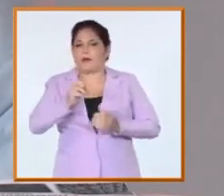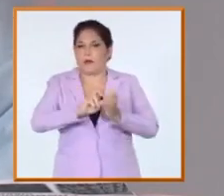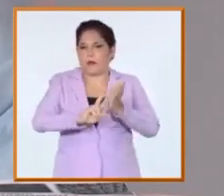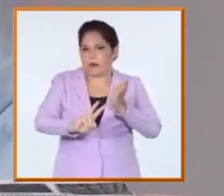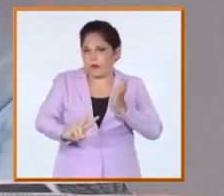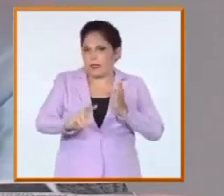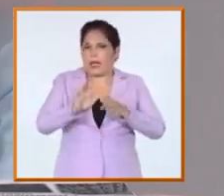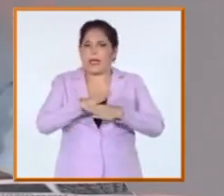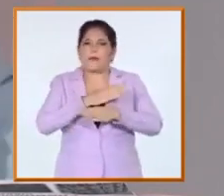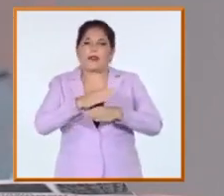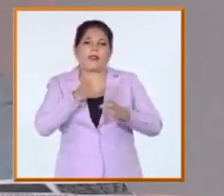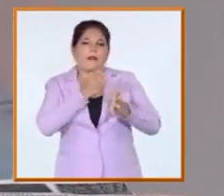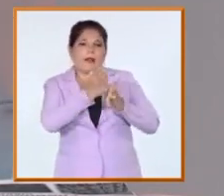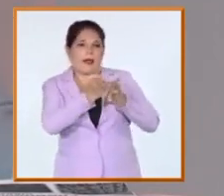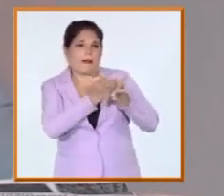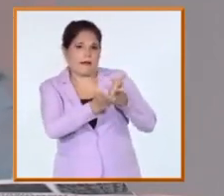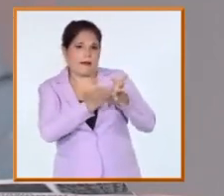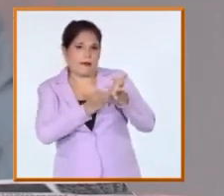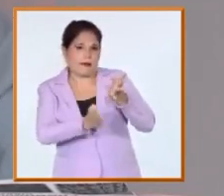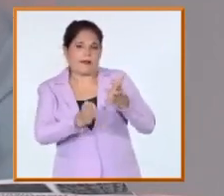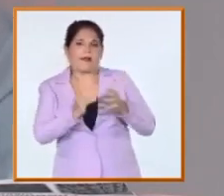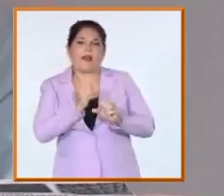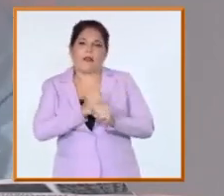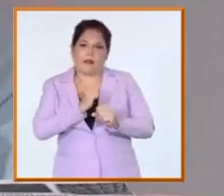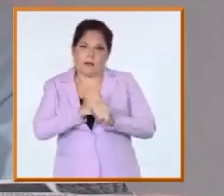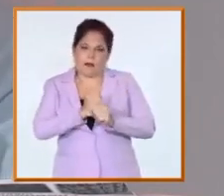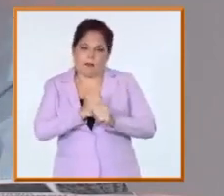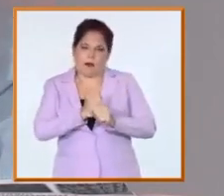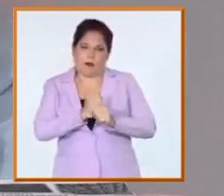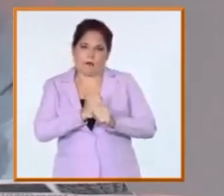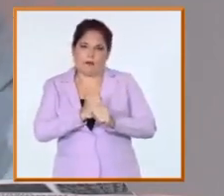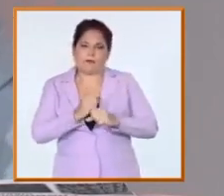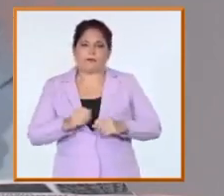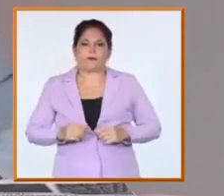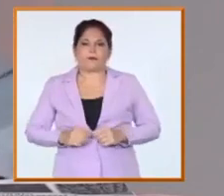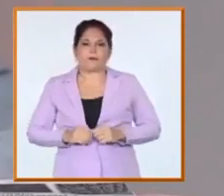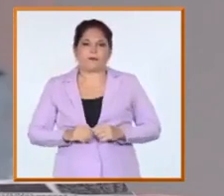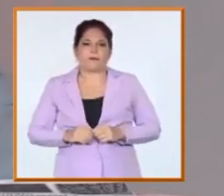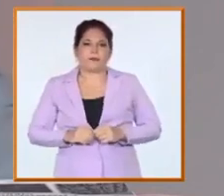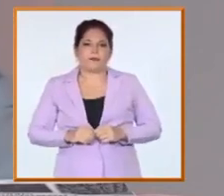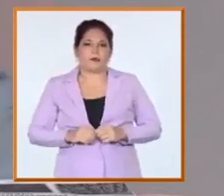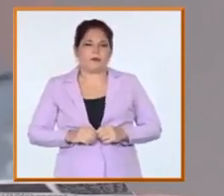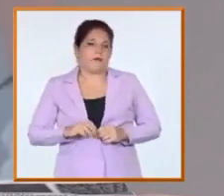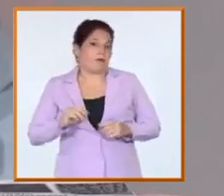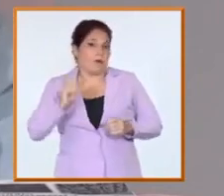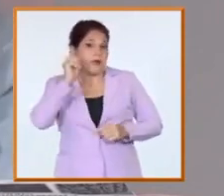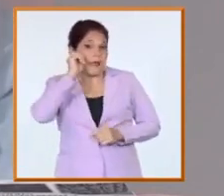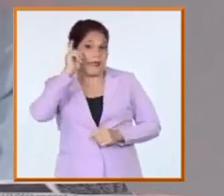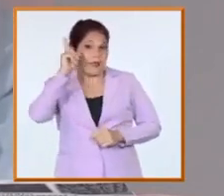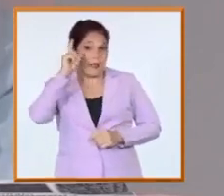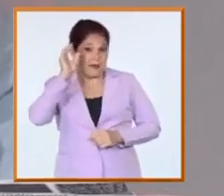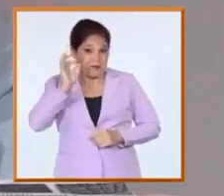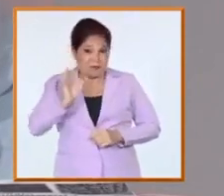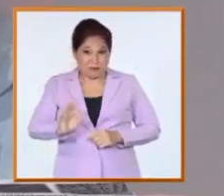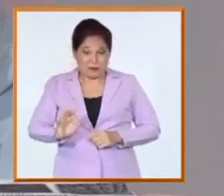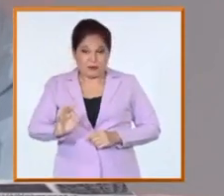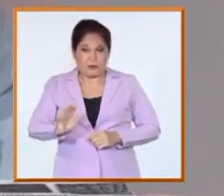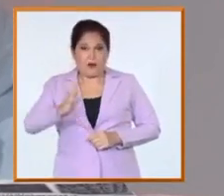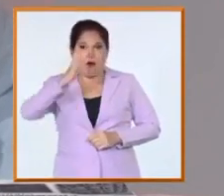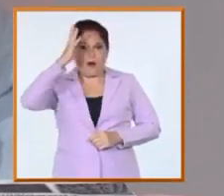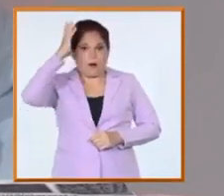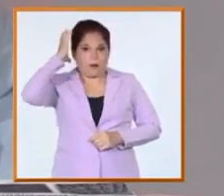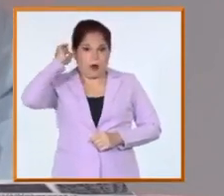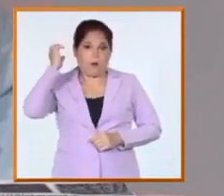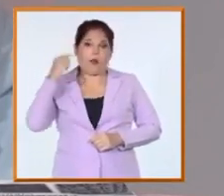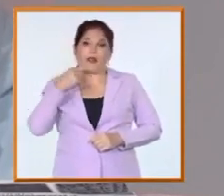la línea que inclusive trazó el comandante jefe en el moncava y fueron las ideas expresas del General de egipcios